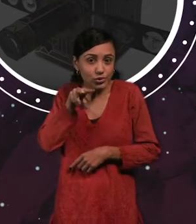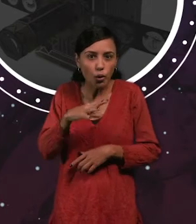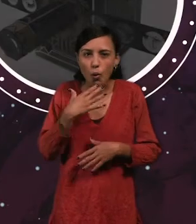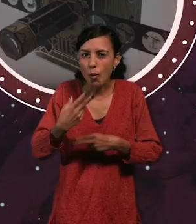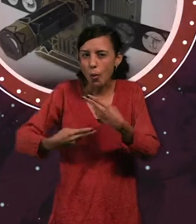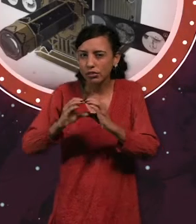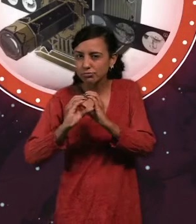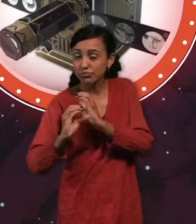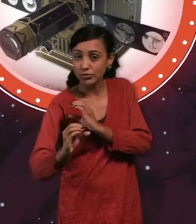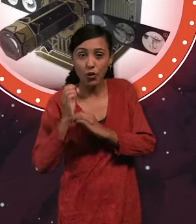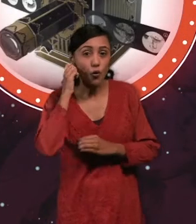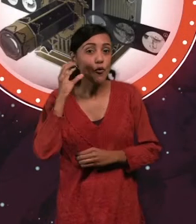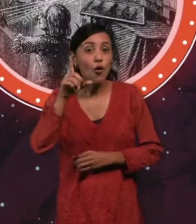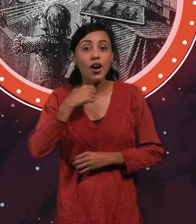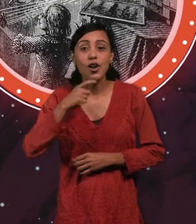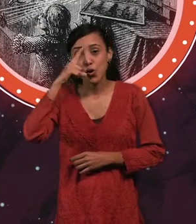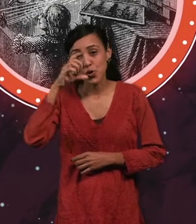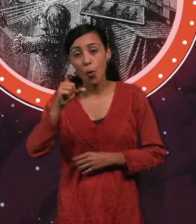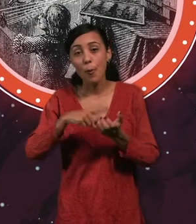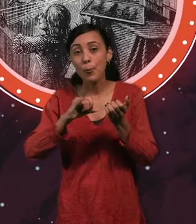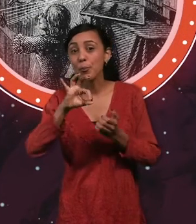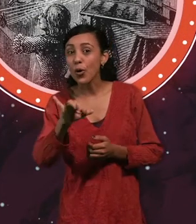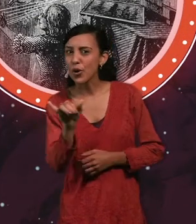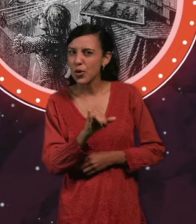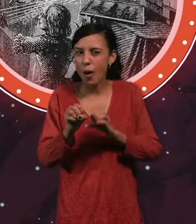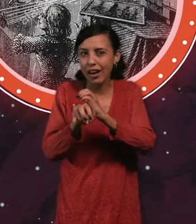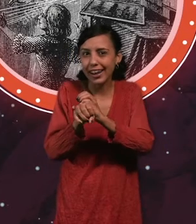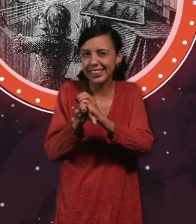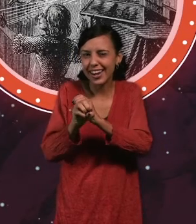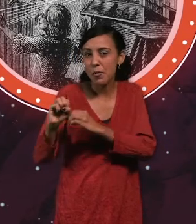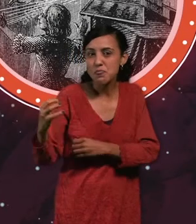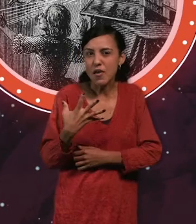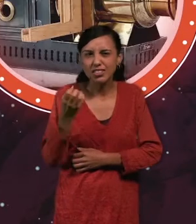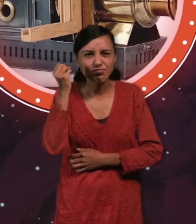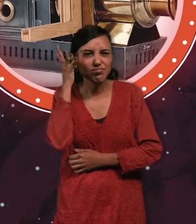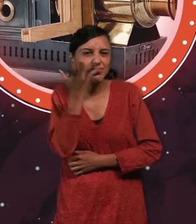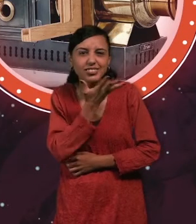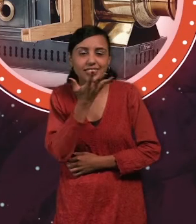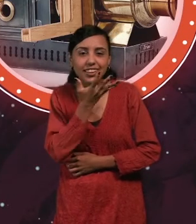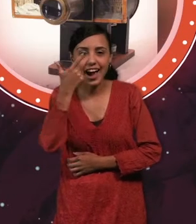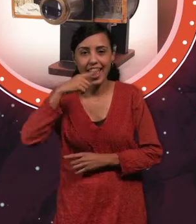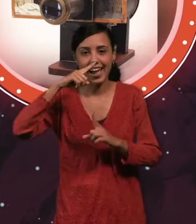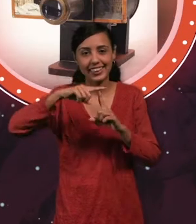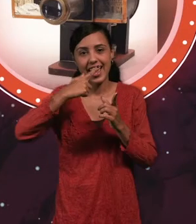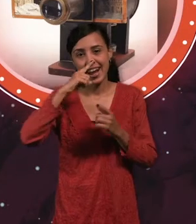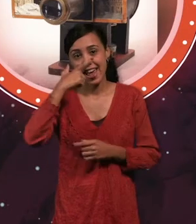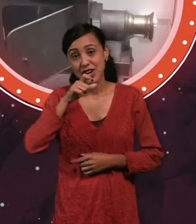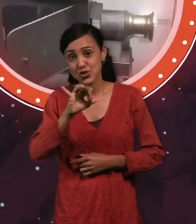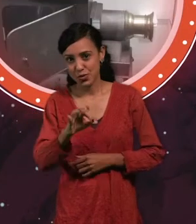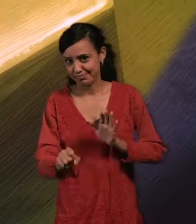un folioscopio. Además hablaremos sobre la linterna mágica y su inventor, Atanasius Kirchett.